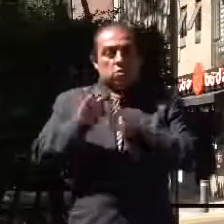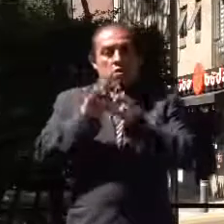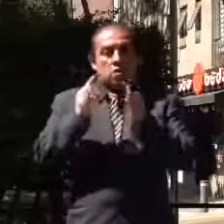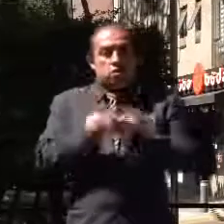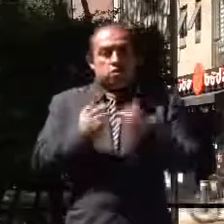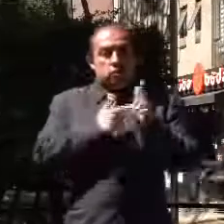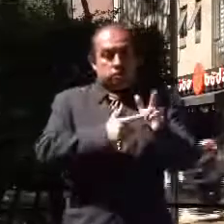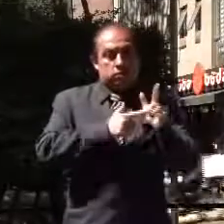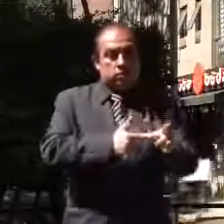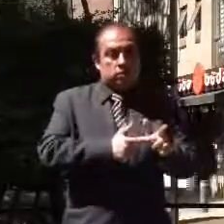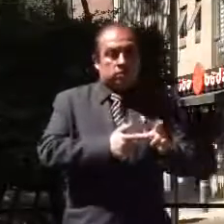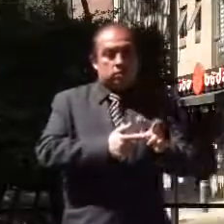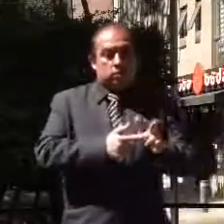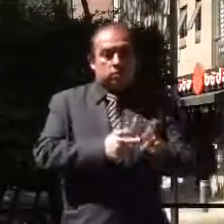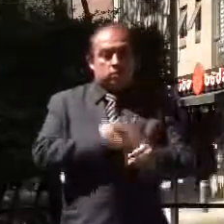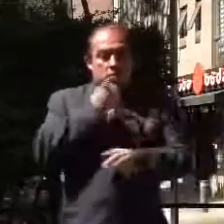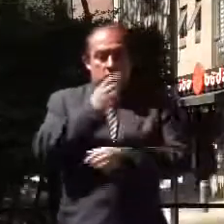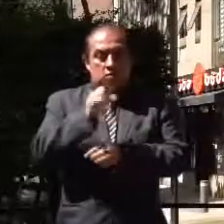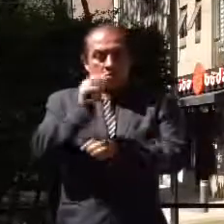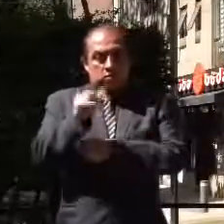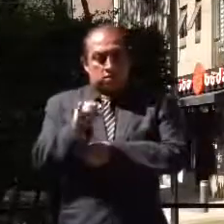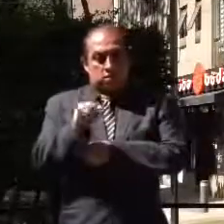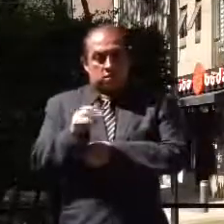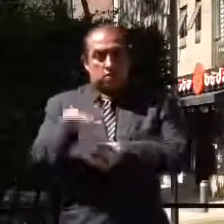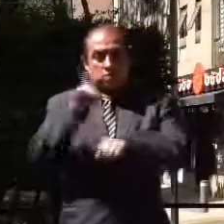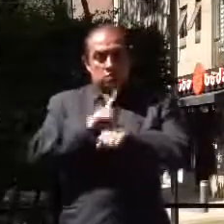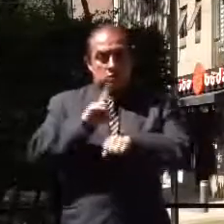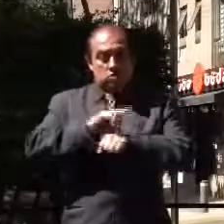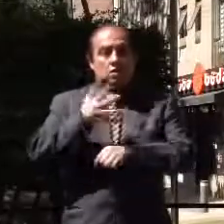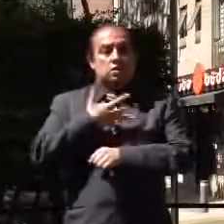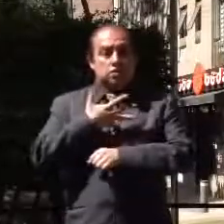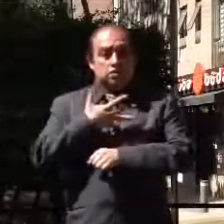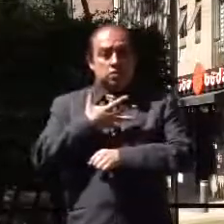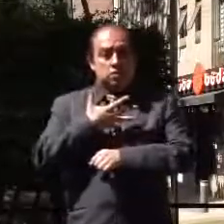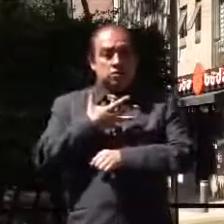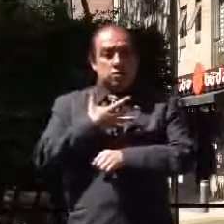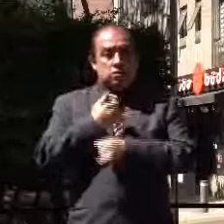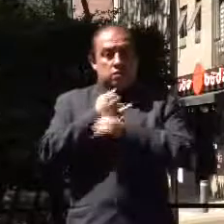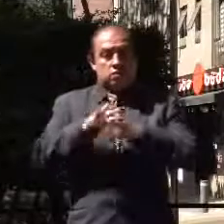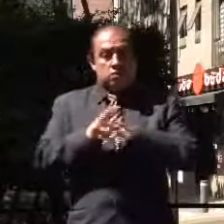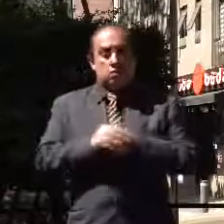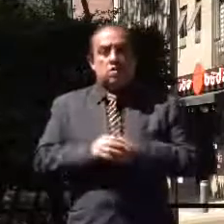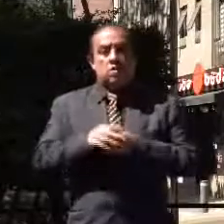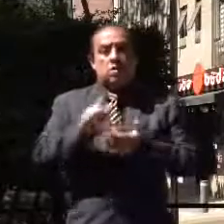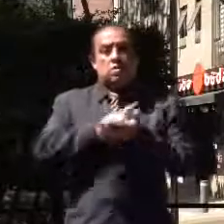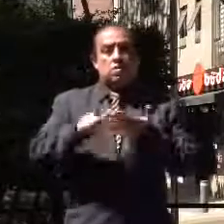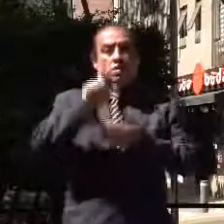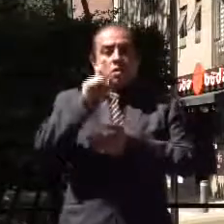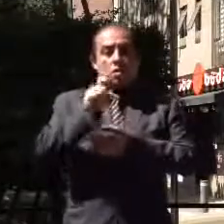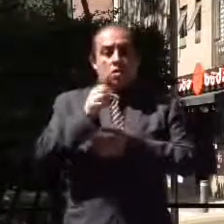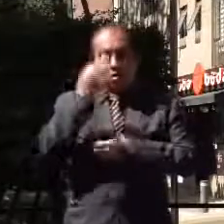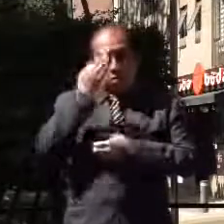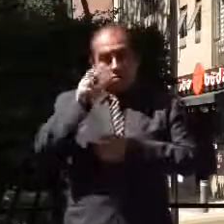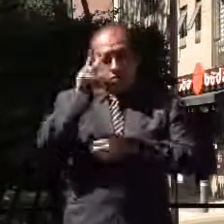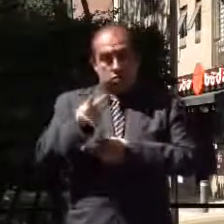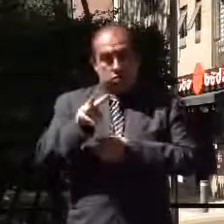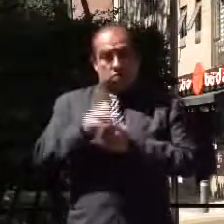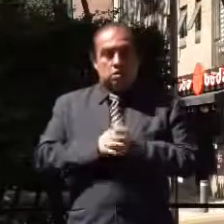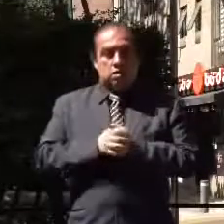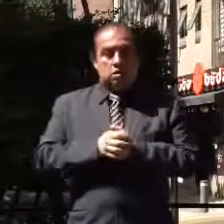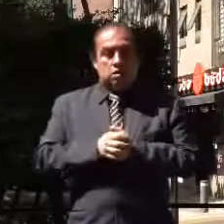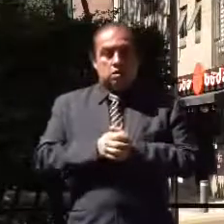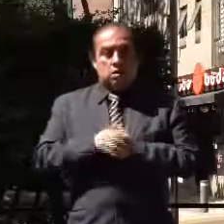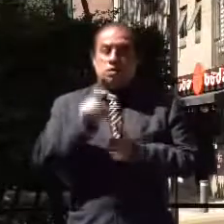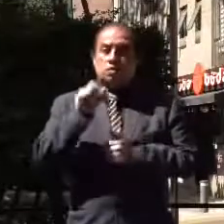continua. Déjame decirlo así, todos los días tendremos información de la calidad del agua en tiempo real, de la calidad del agua que